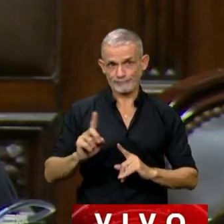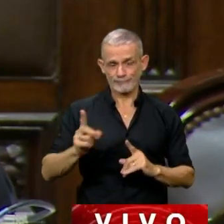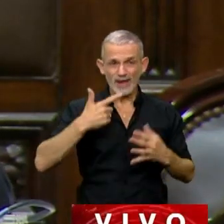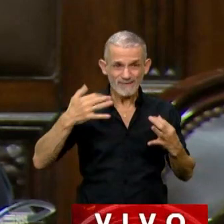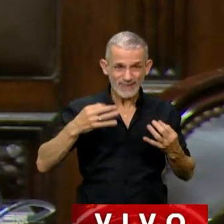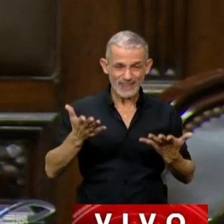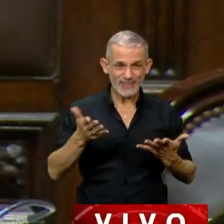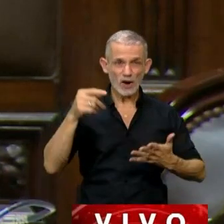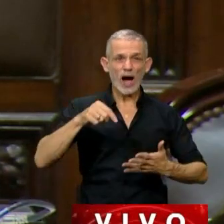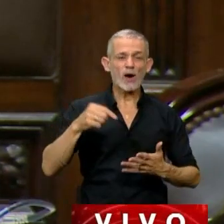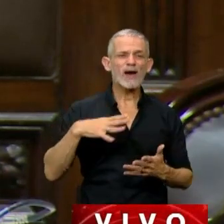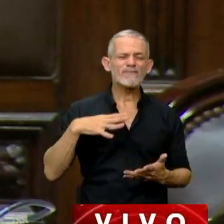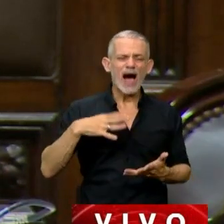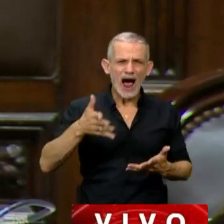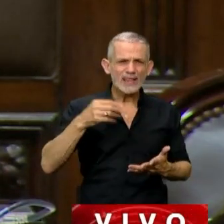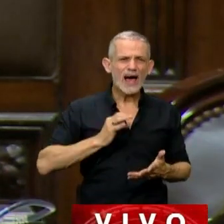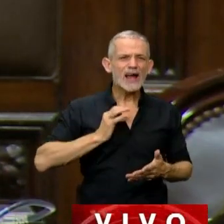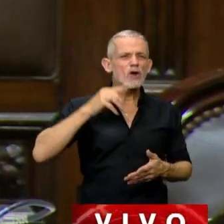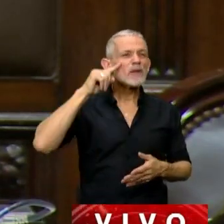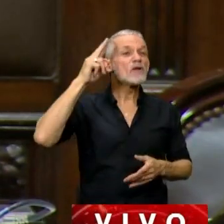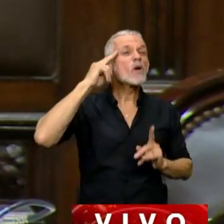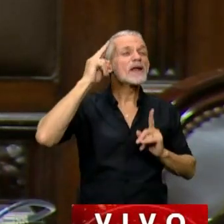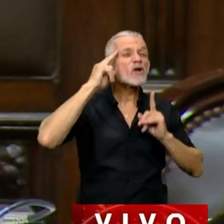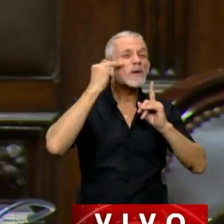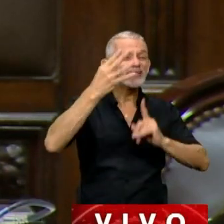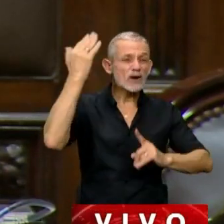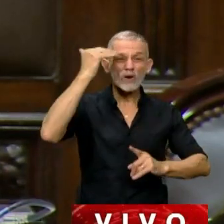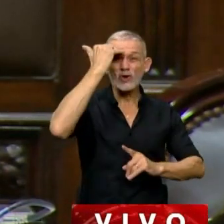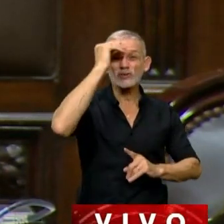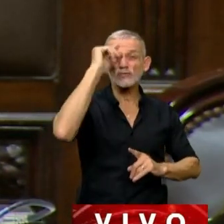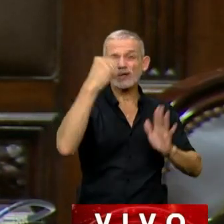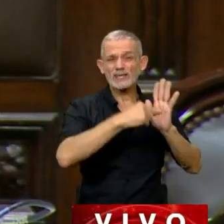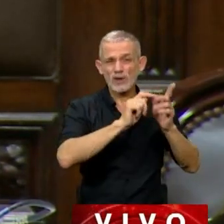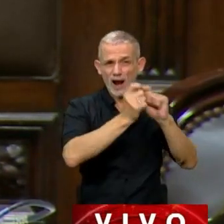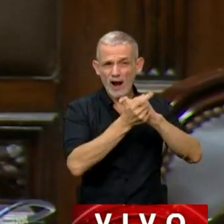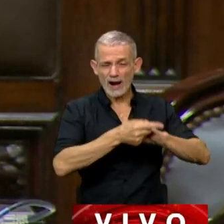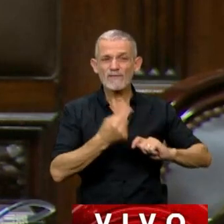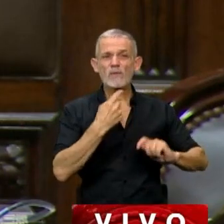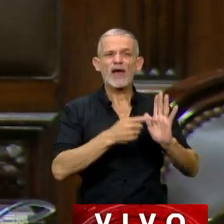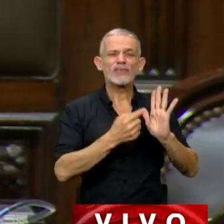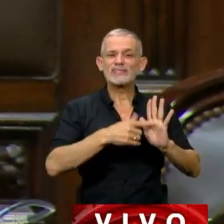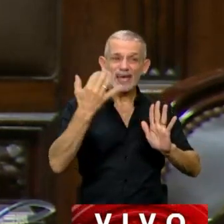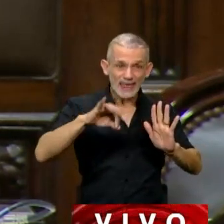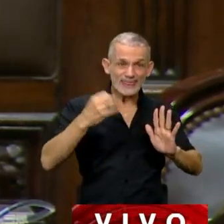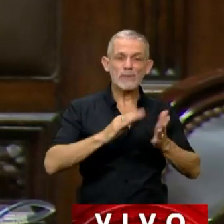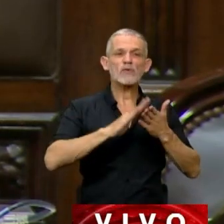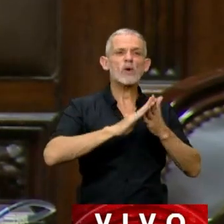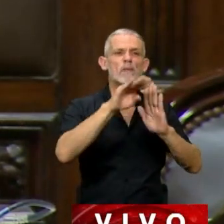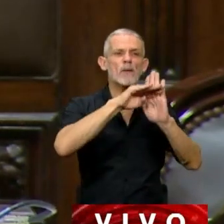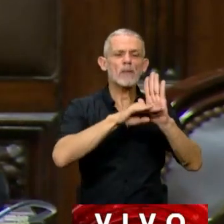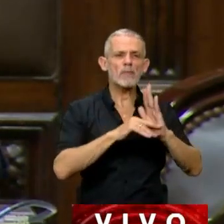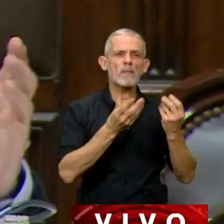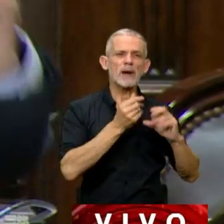verdadero federalismo lo tenemos pendiente nosotros del año 94, de la reforma constitucional del 94 que dice que tenemos que establecer la nueva pauta